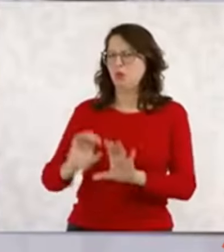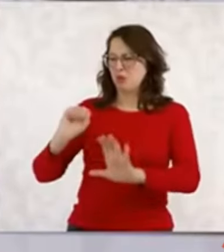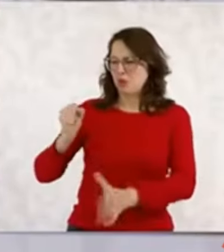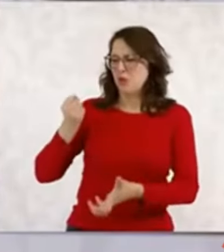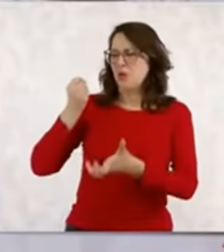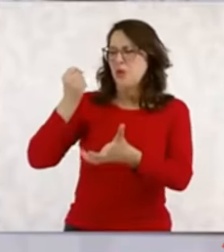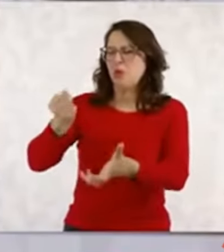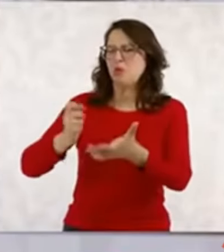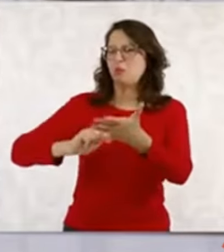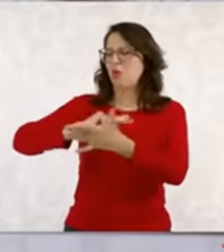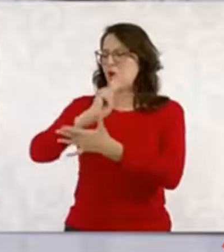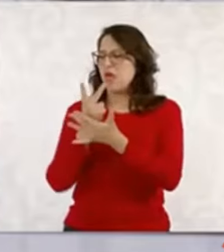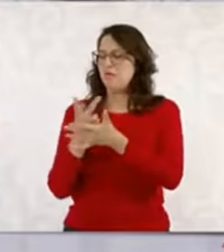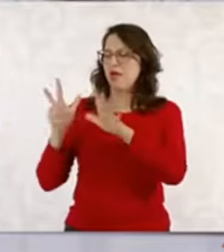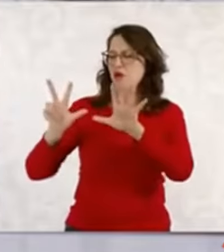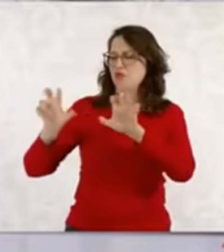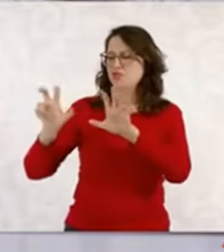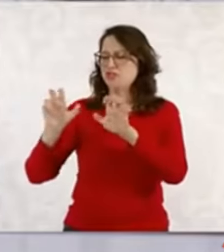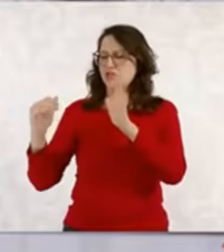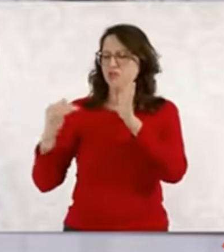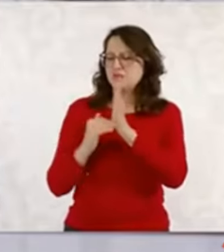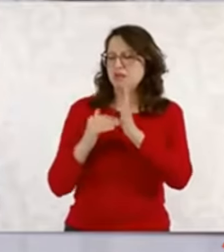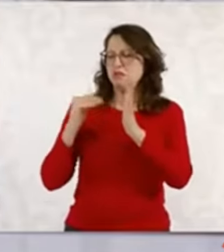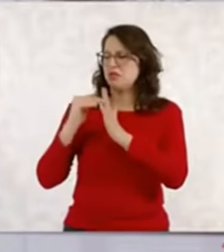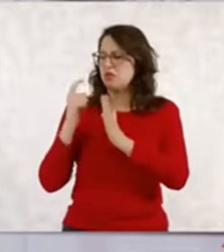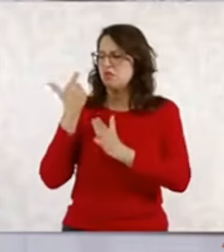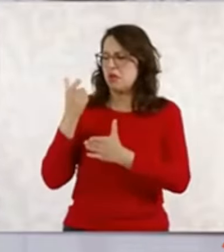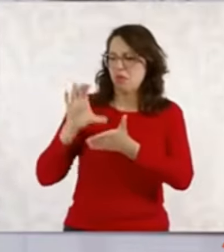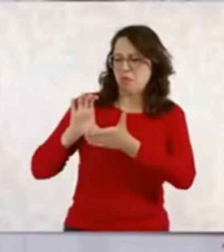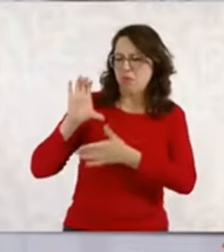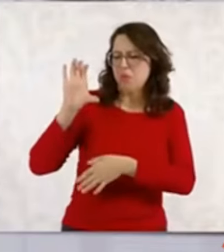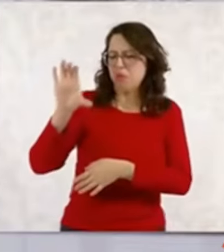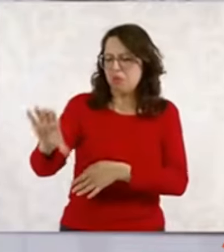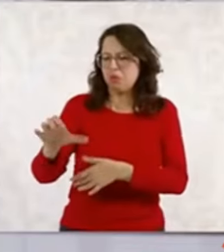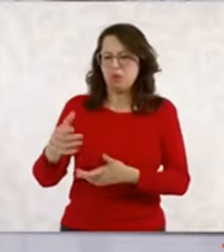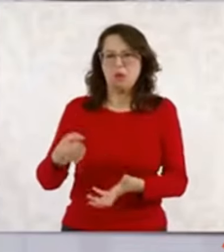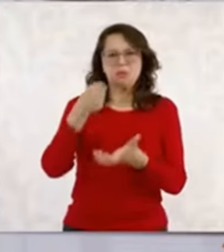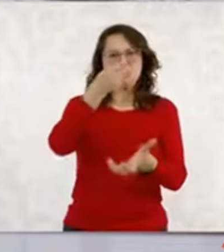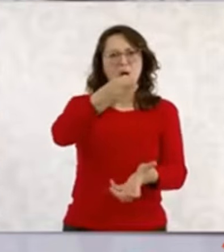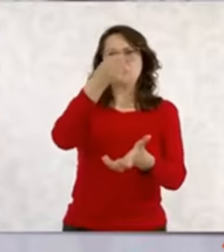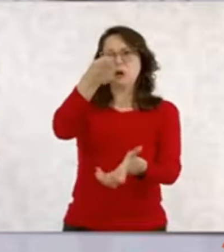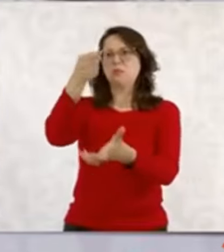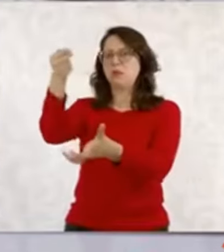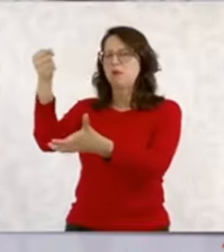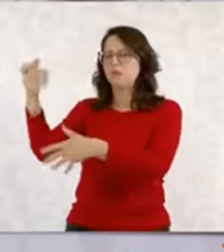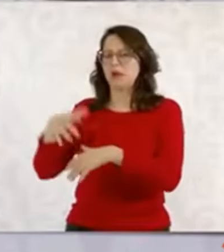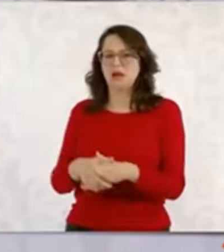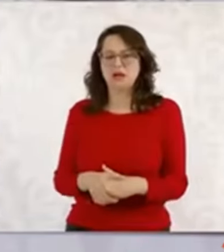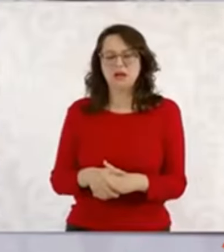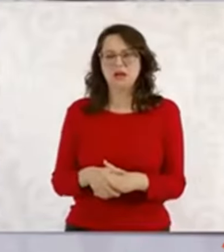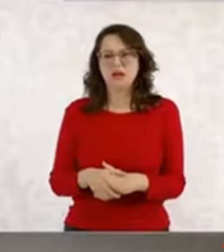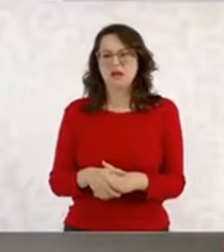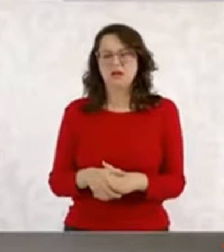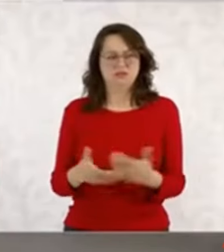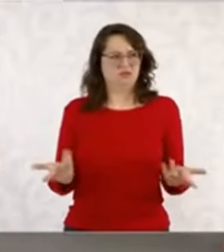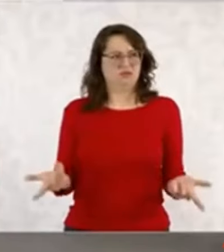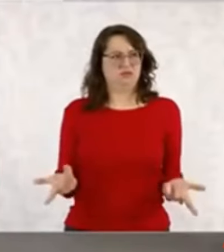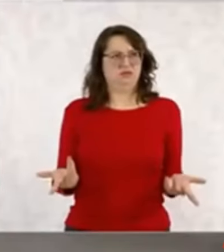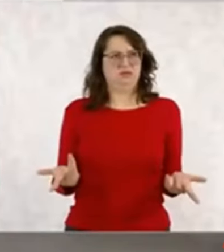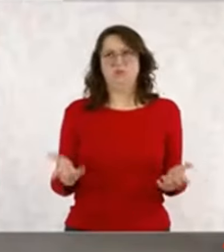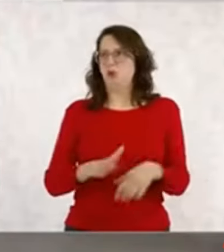bienestar directos a la gente a través del Banco de Bienestar, sin intermediarios, si no hubiera habido una política de